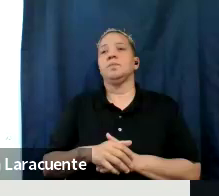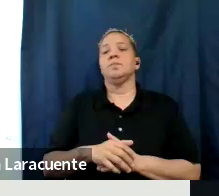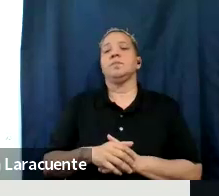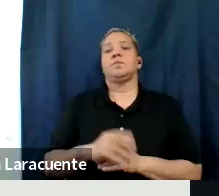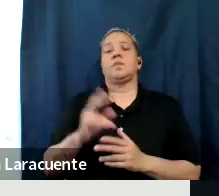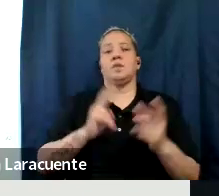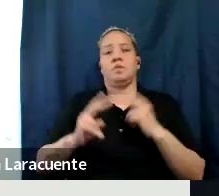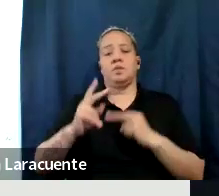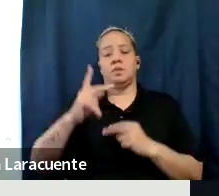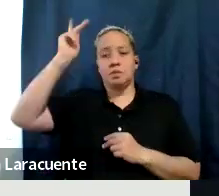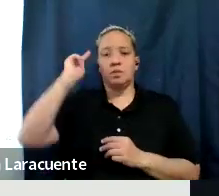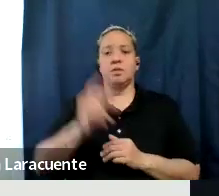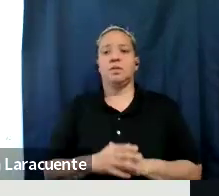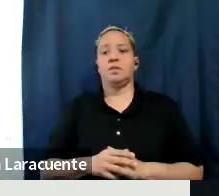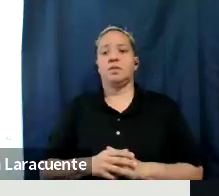visitaran Ponce, ¿no?